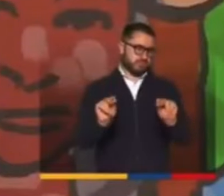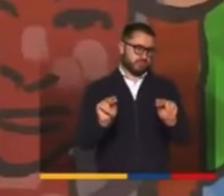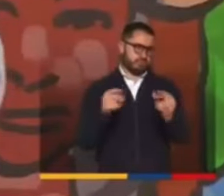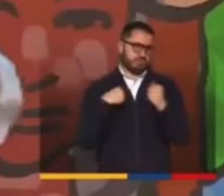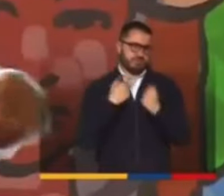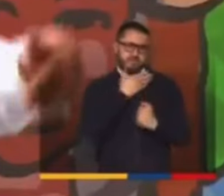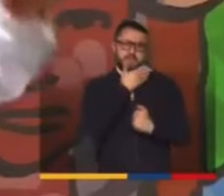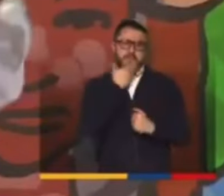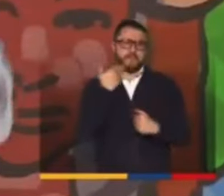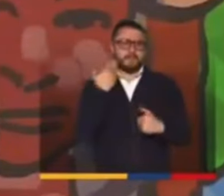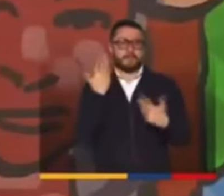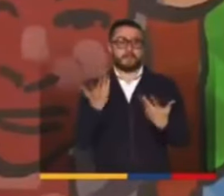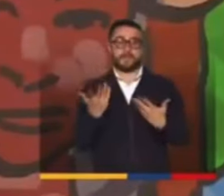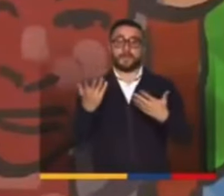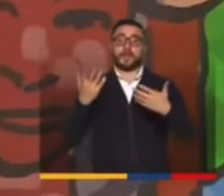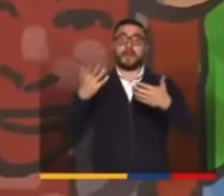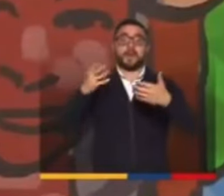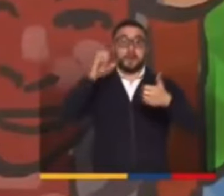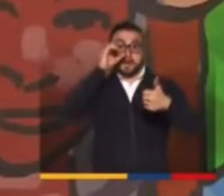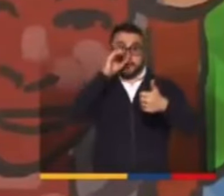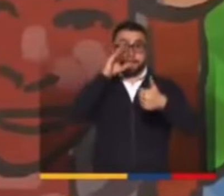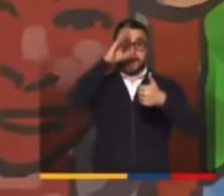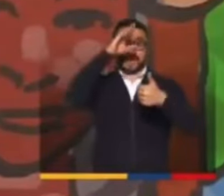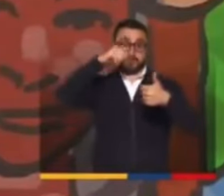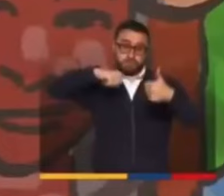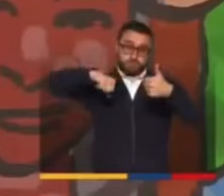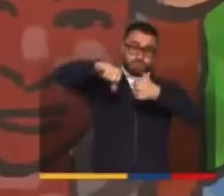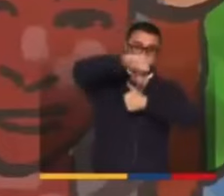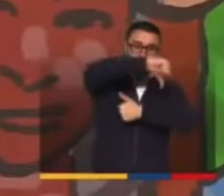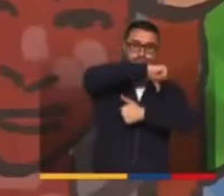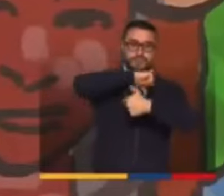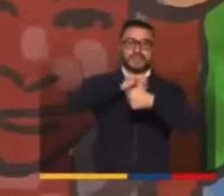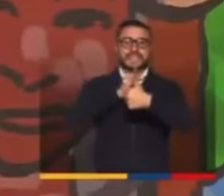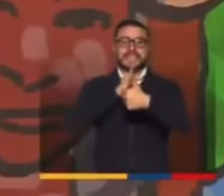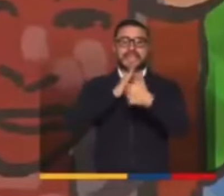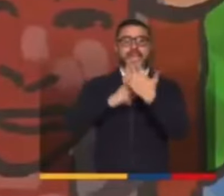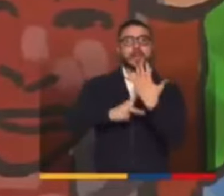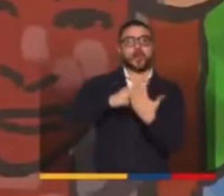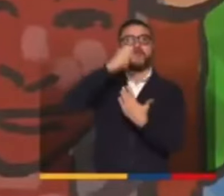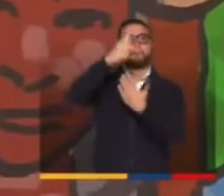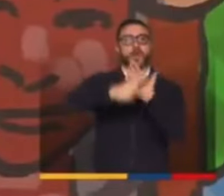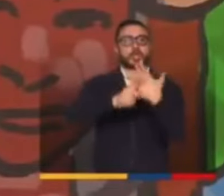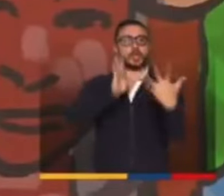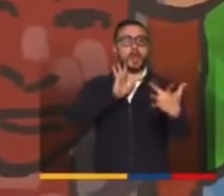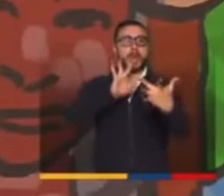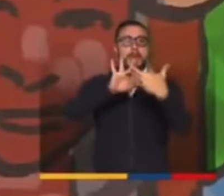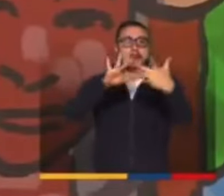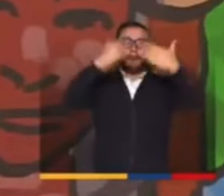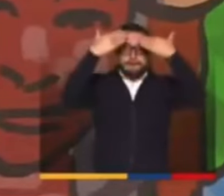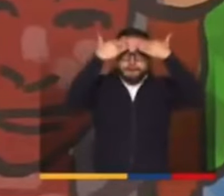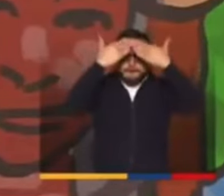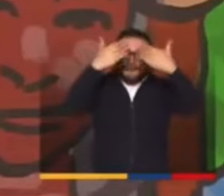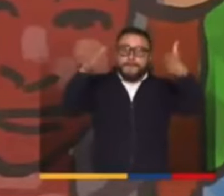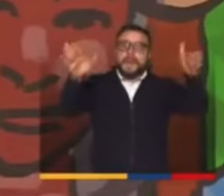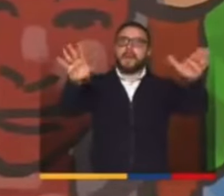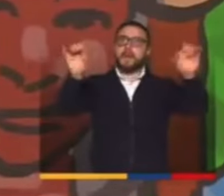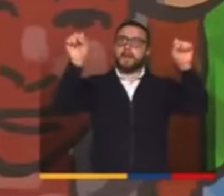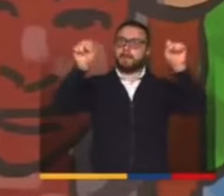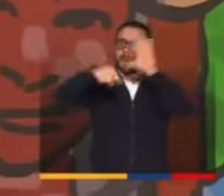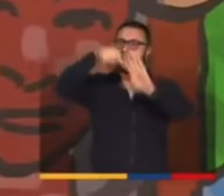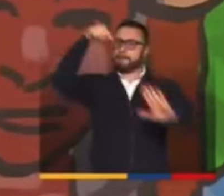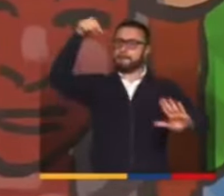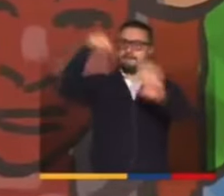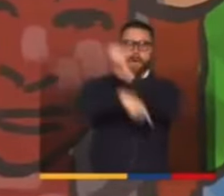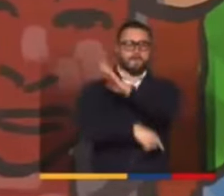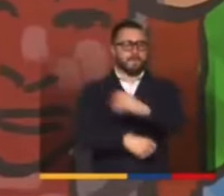es reemplazar a Petro por un proyecto democrático que se pueda profundizar aún